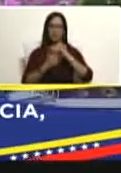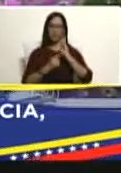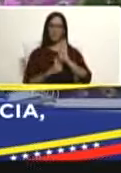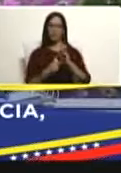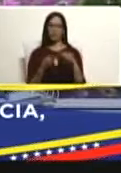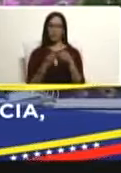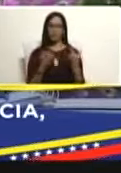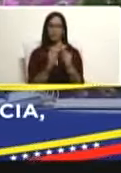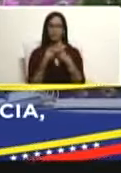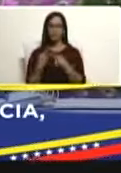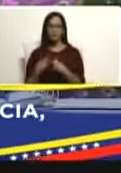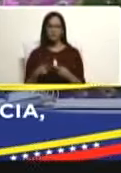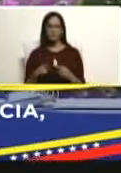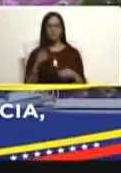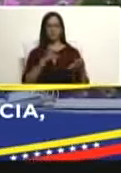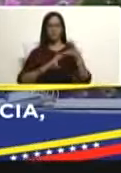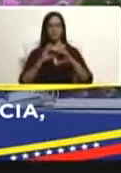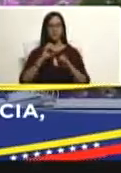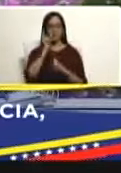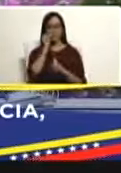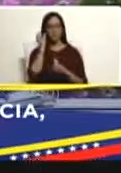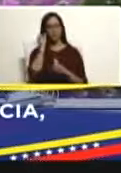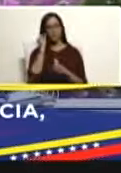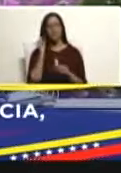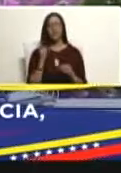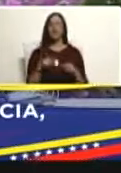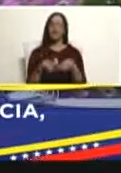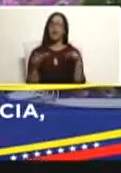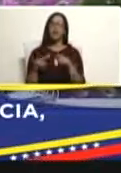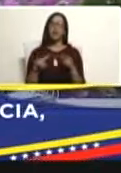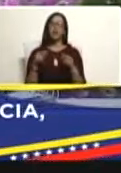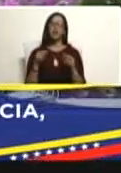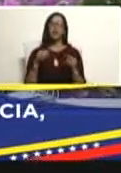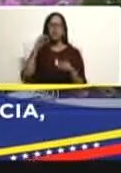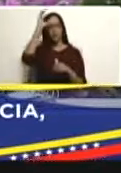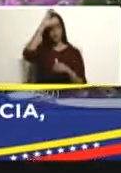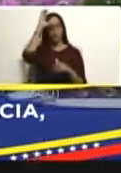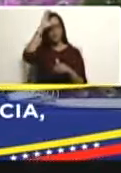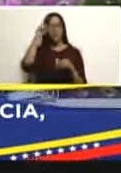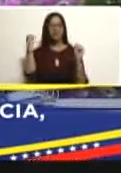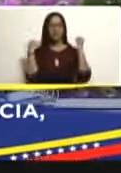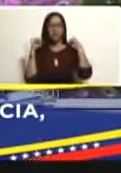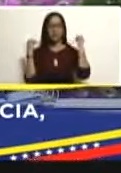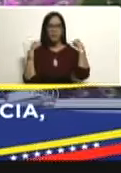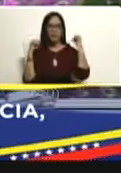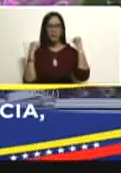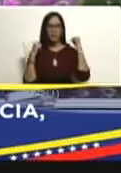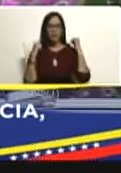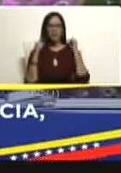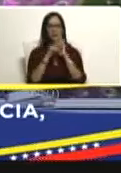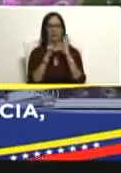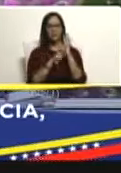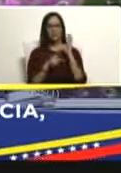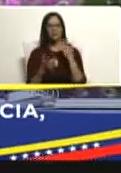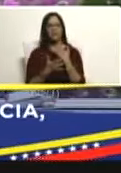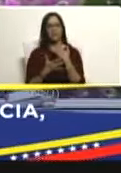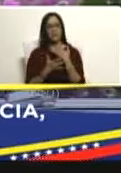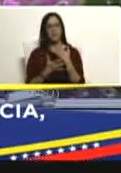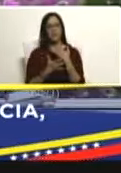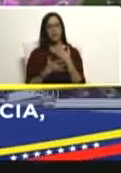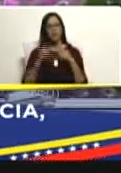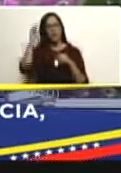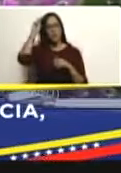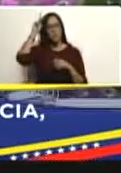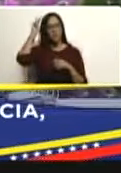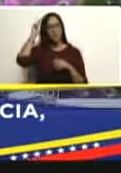grupo diverso de científicas y científicos en las áreas del conocimiento, en sus prácticas y en sus agendas técnicas, profesores